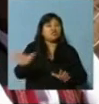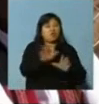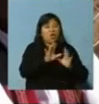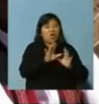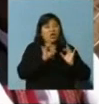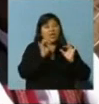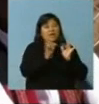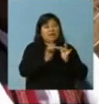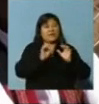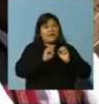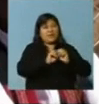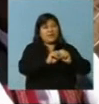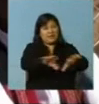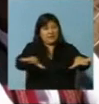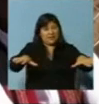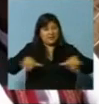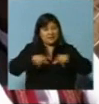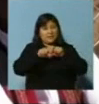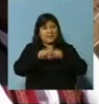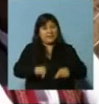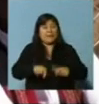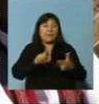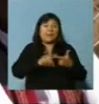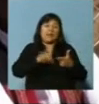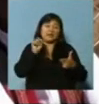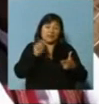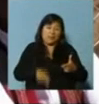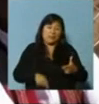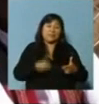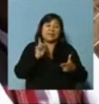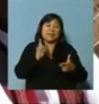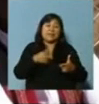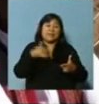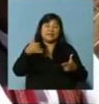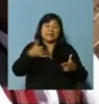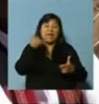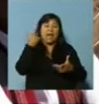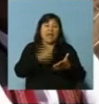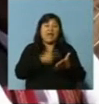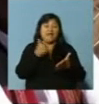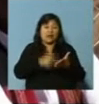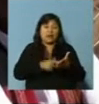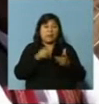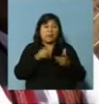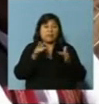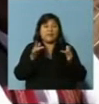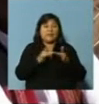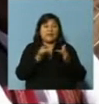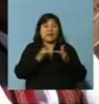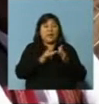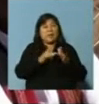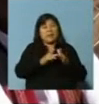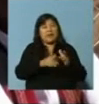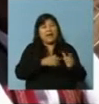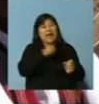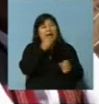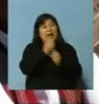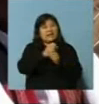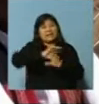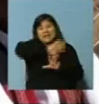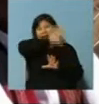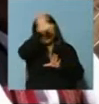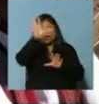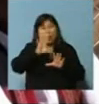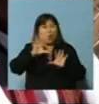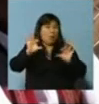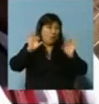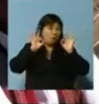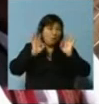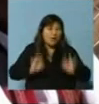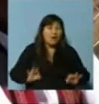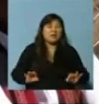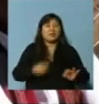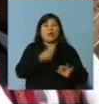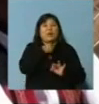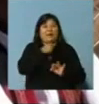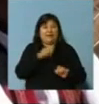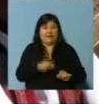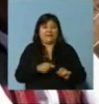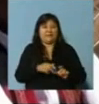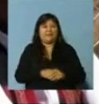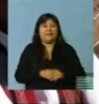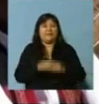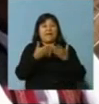para desarrollar también la telefonía y para llevarle conectividad hasta el último pueblo. Así que hemos